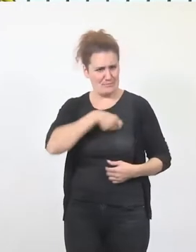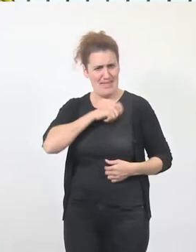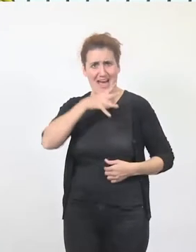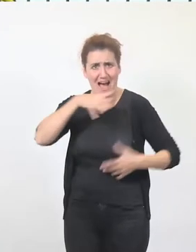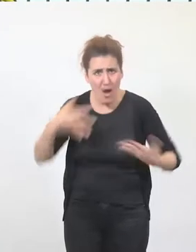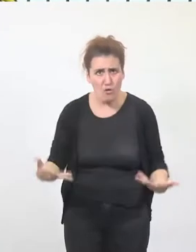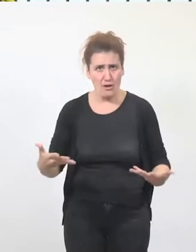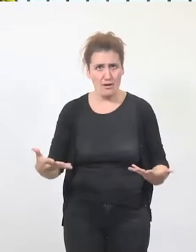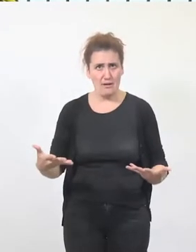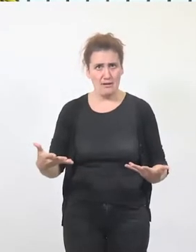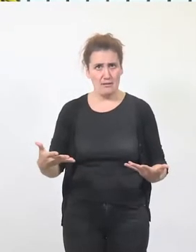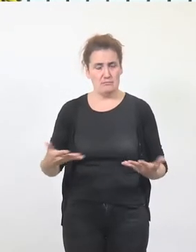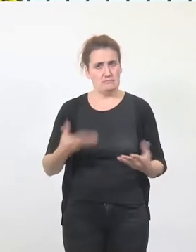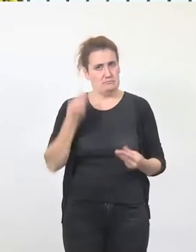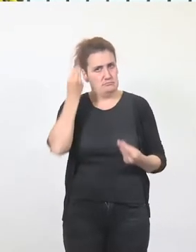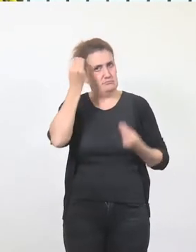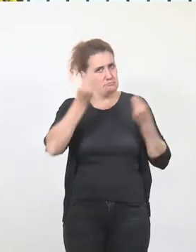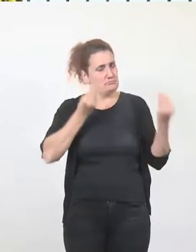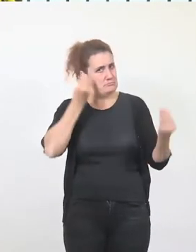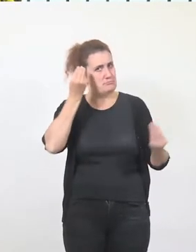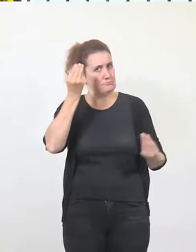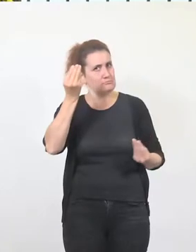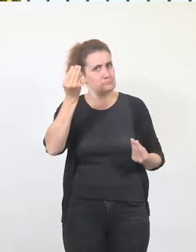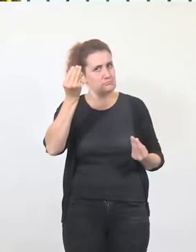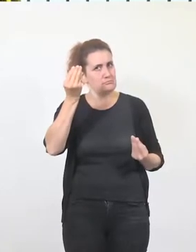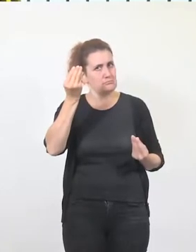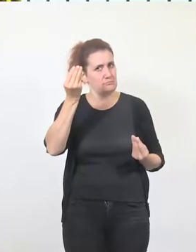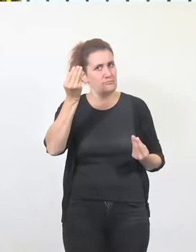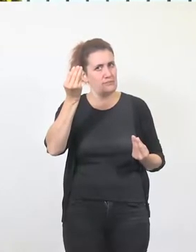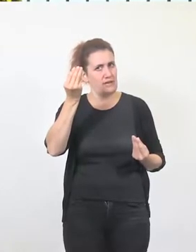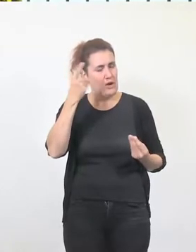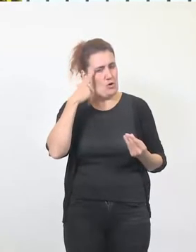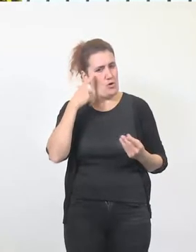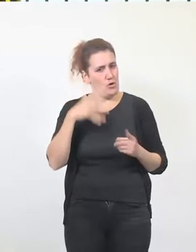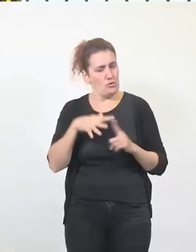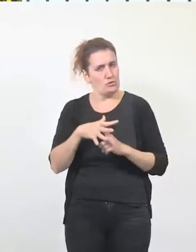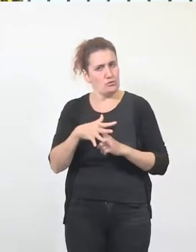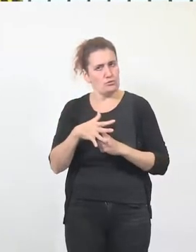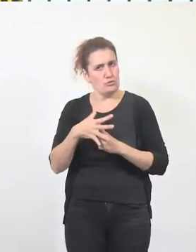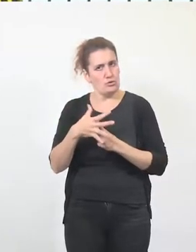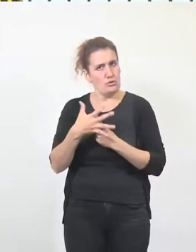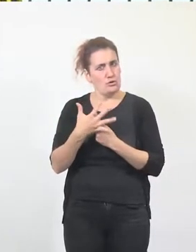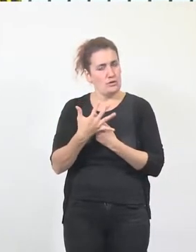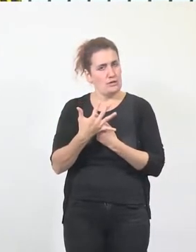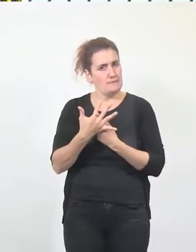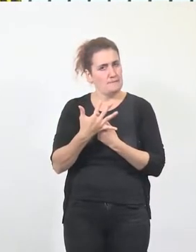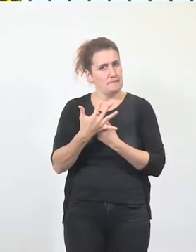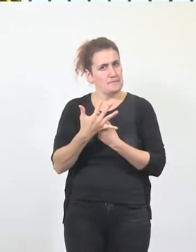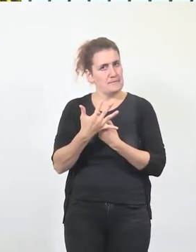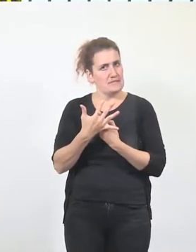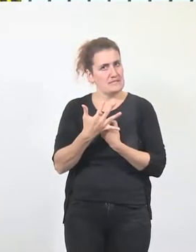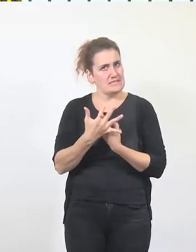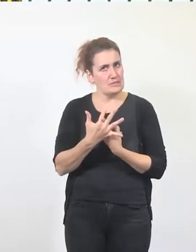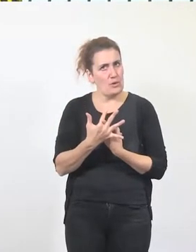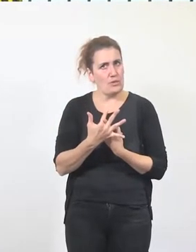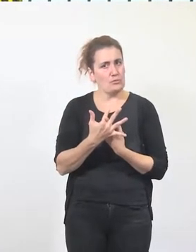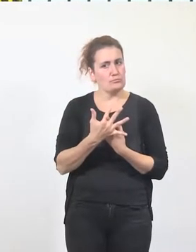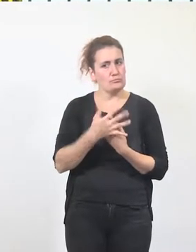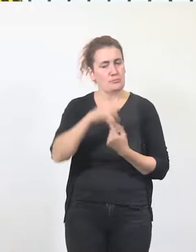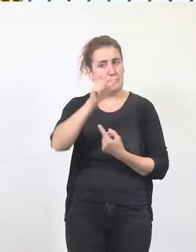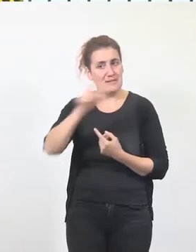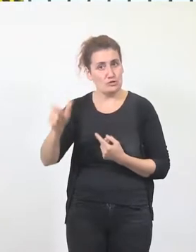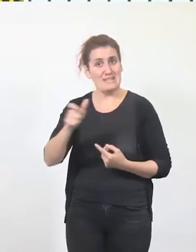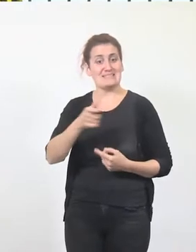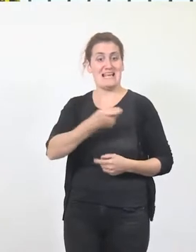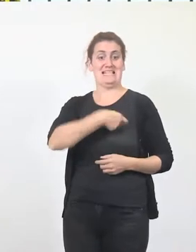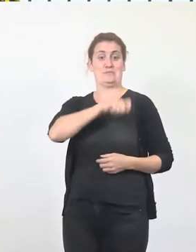hoy? Yo creo que es una situación que los